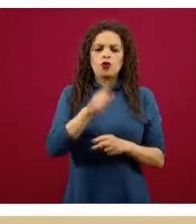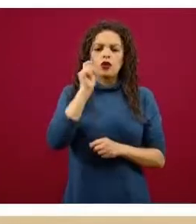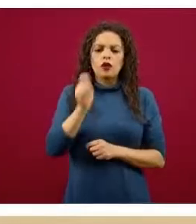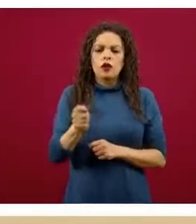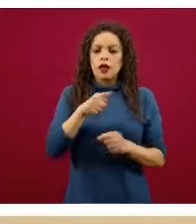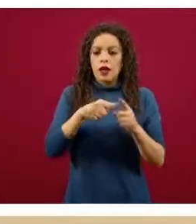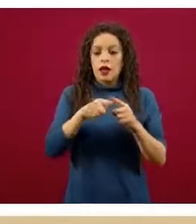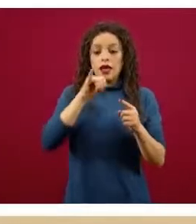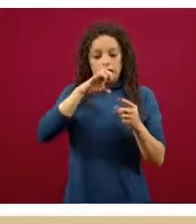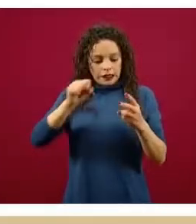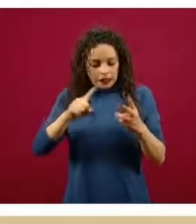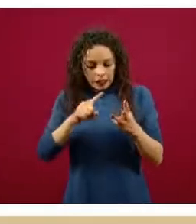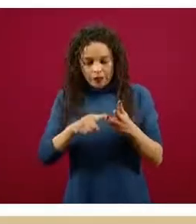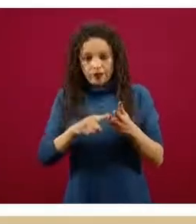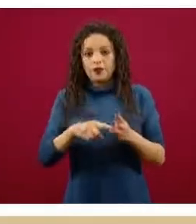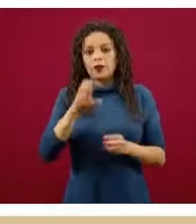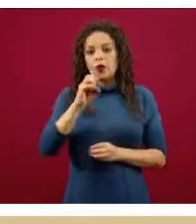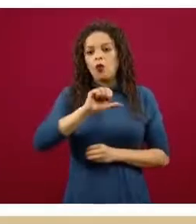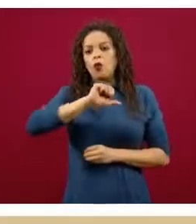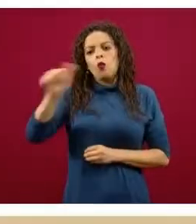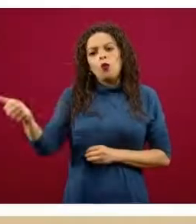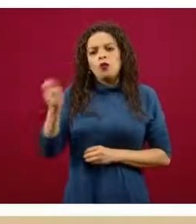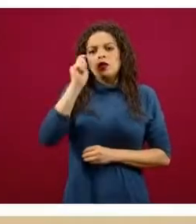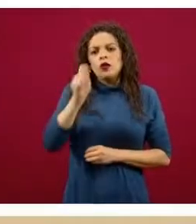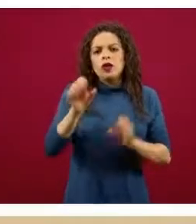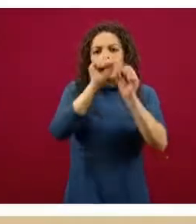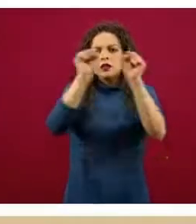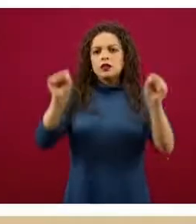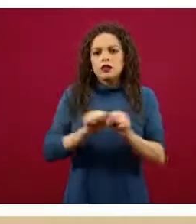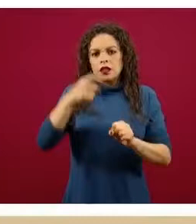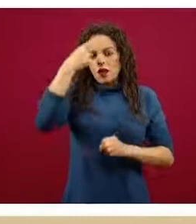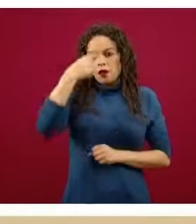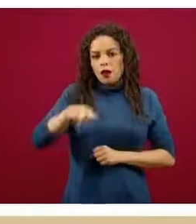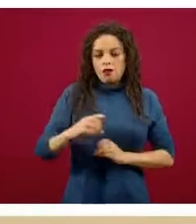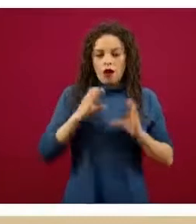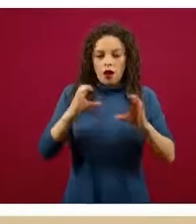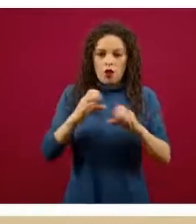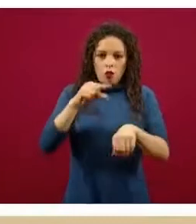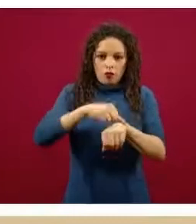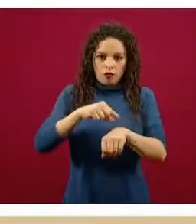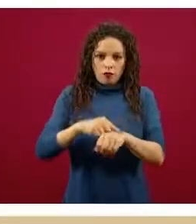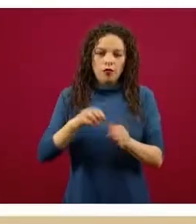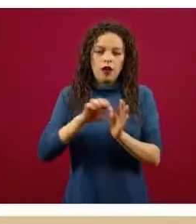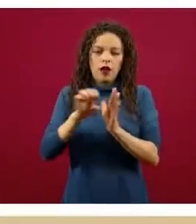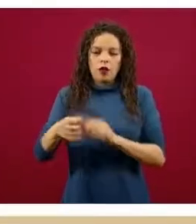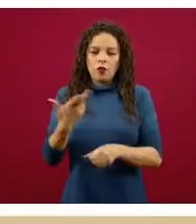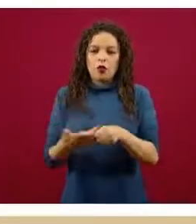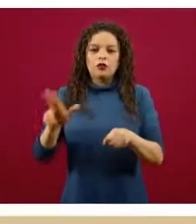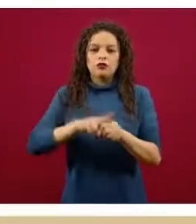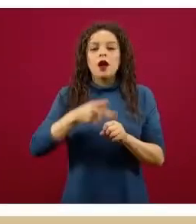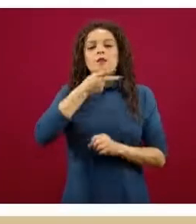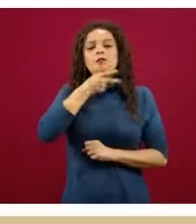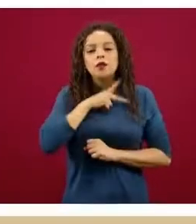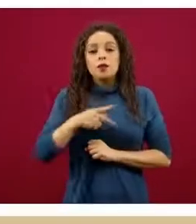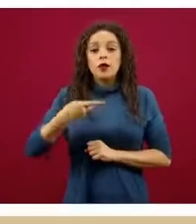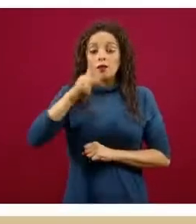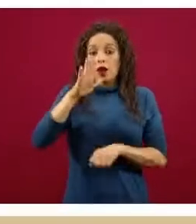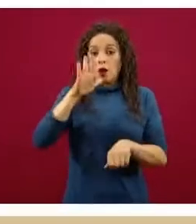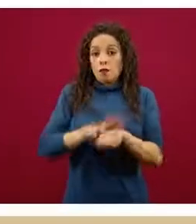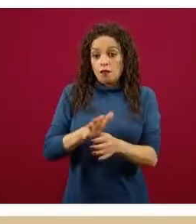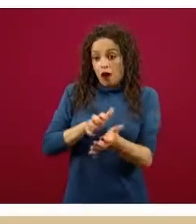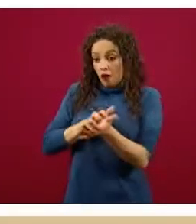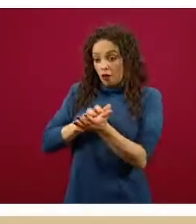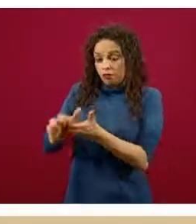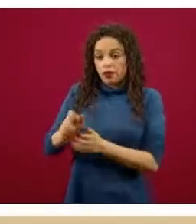o Pemex o algún otro sistema de seguridad social de nuestro país, que están en espera. Pero mayormente tenemos de